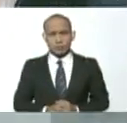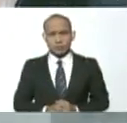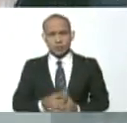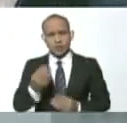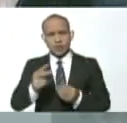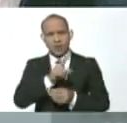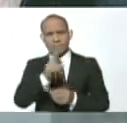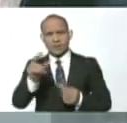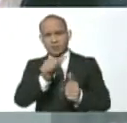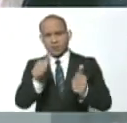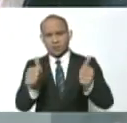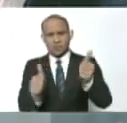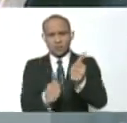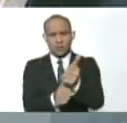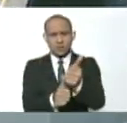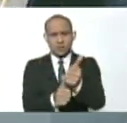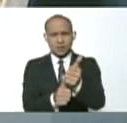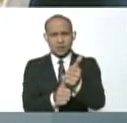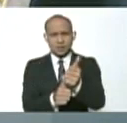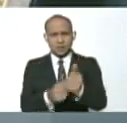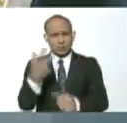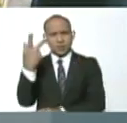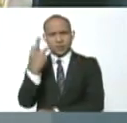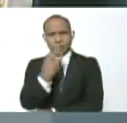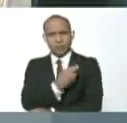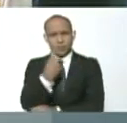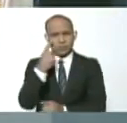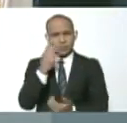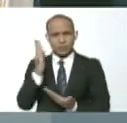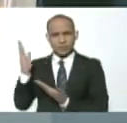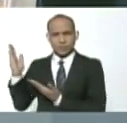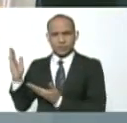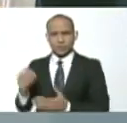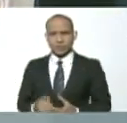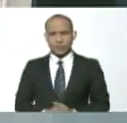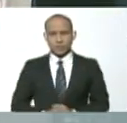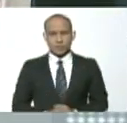vicepresidente hay ping el pinchazo mira uvas